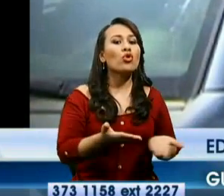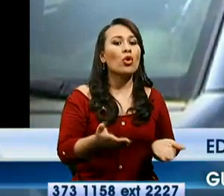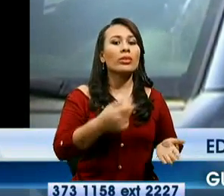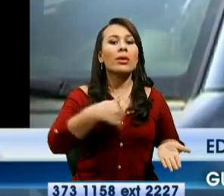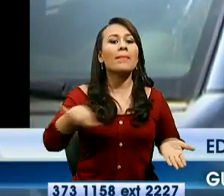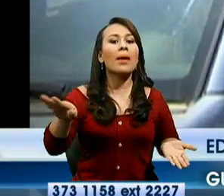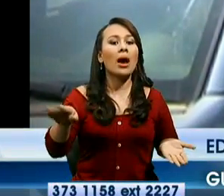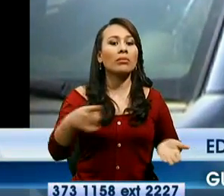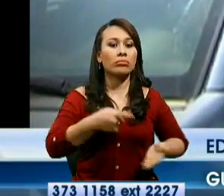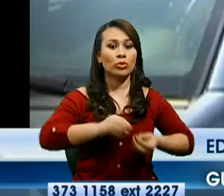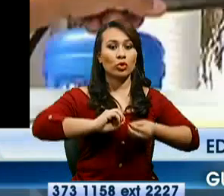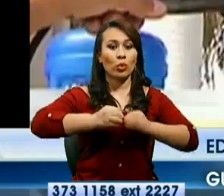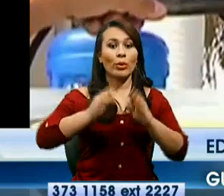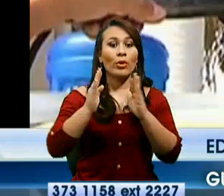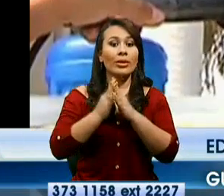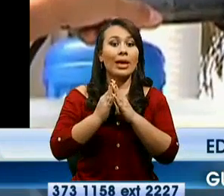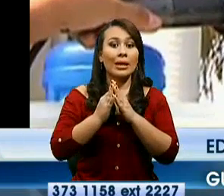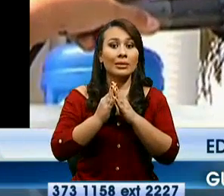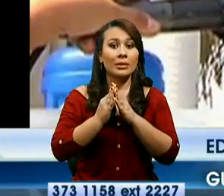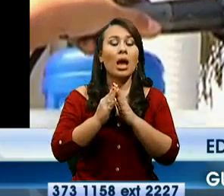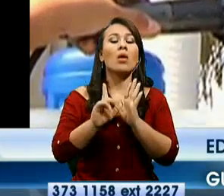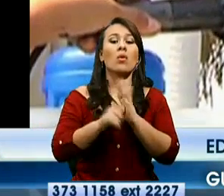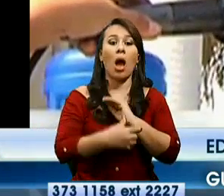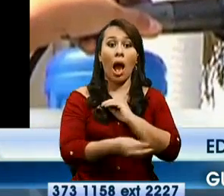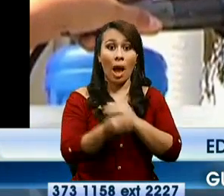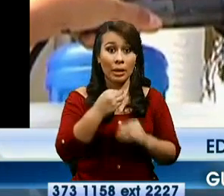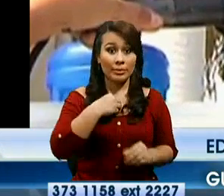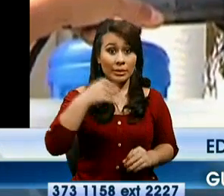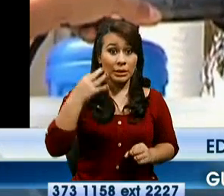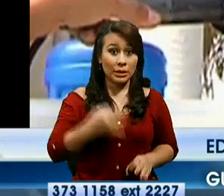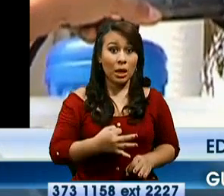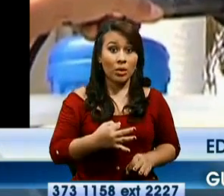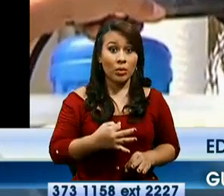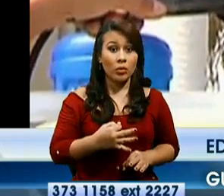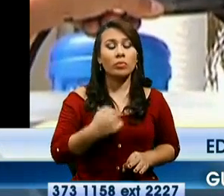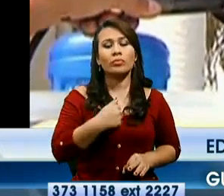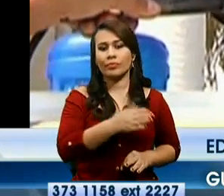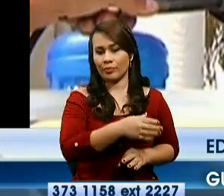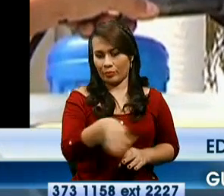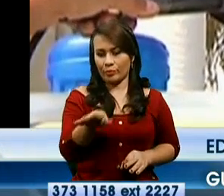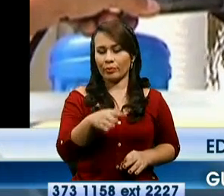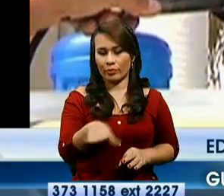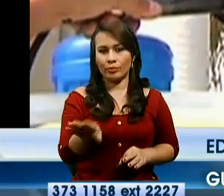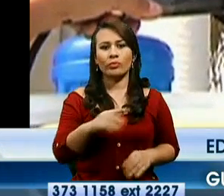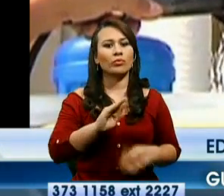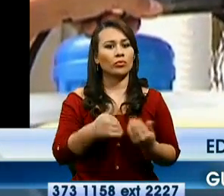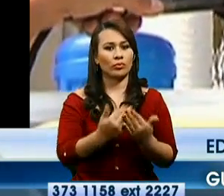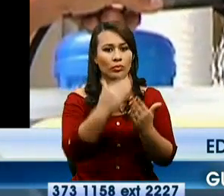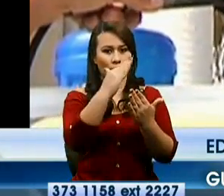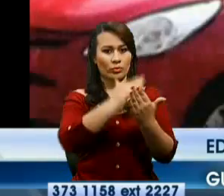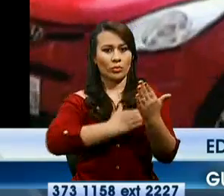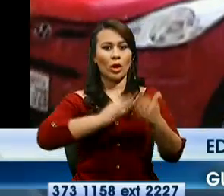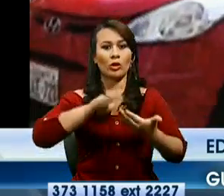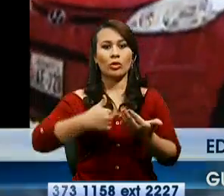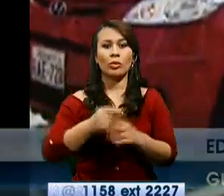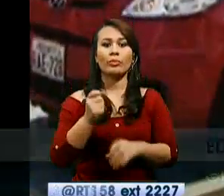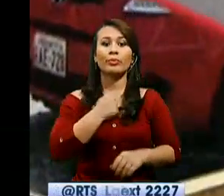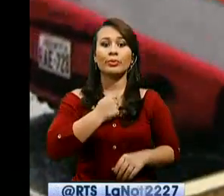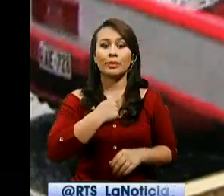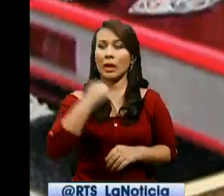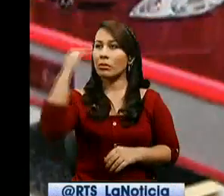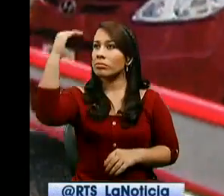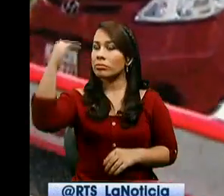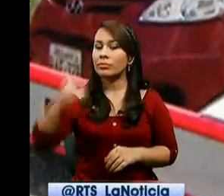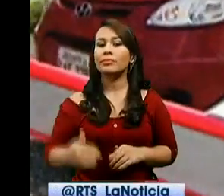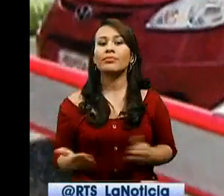lo que es Manzana y Villa, y procedemos a confirmar aquí que tenemos un registro de un listado de todos los propietarios y le mandamos ahí, está